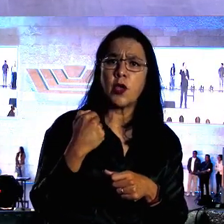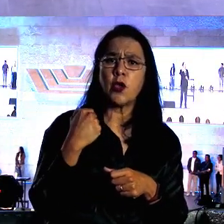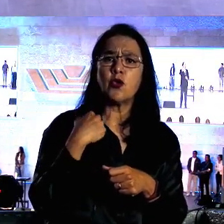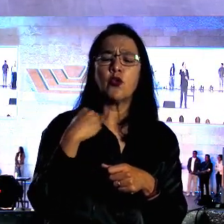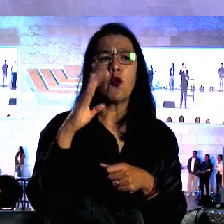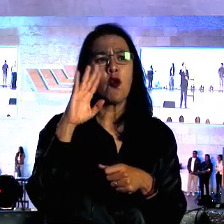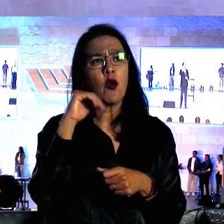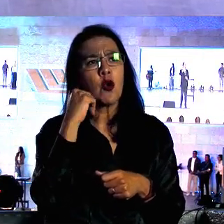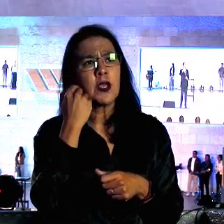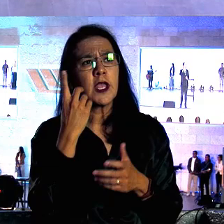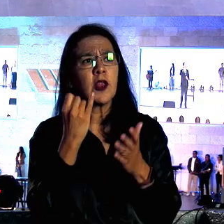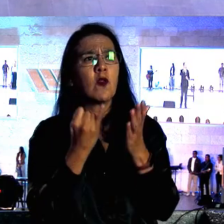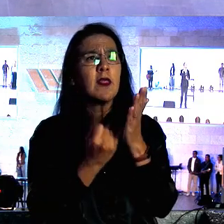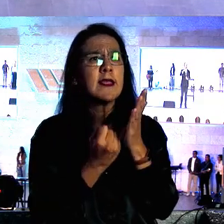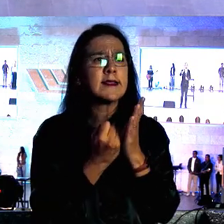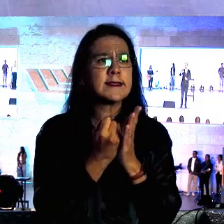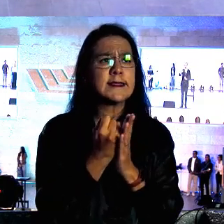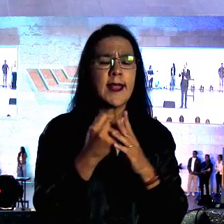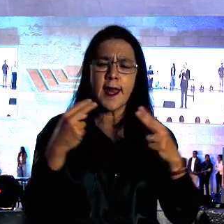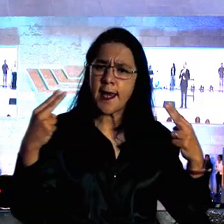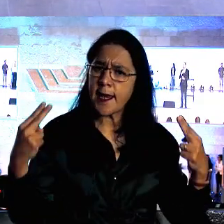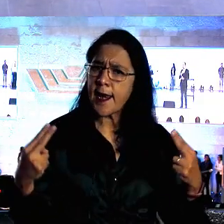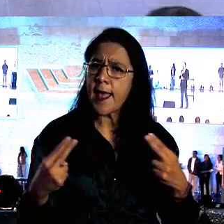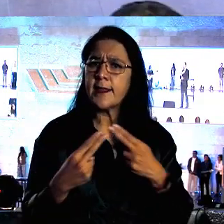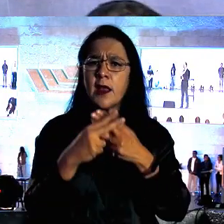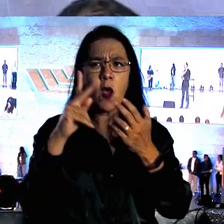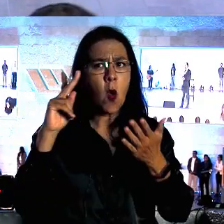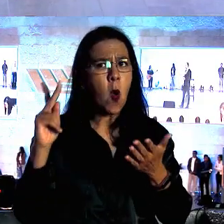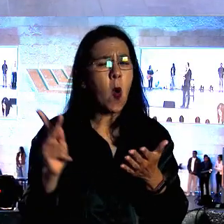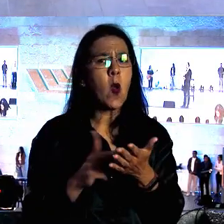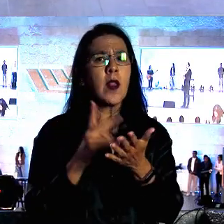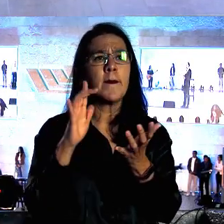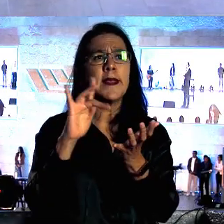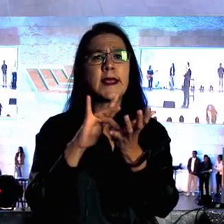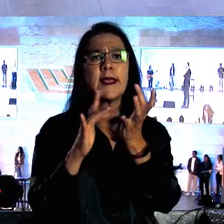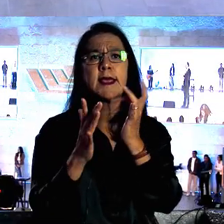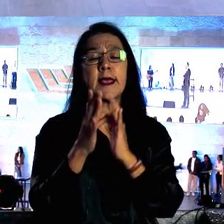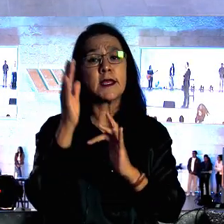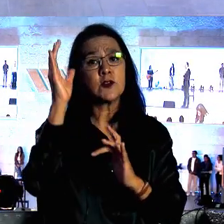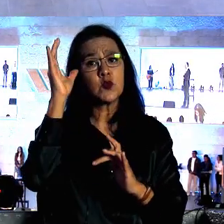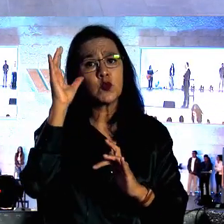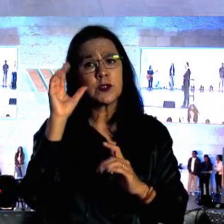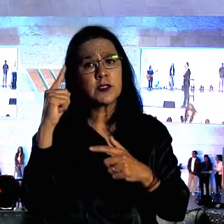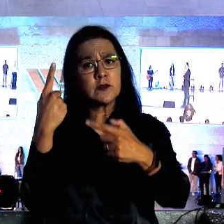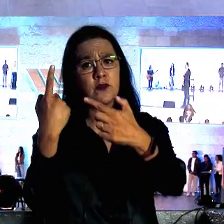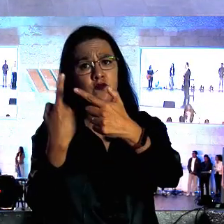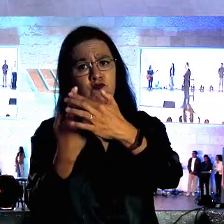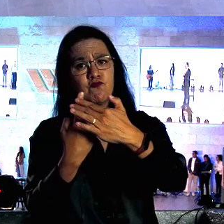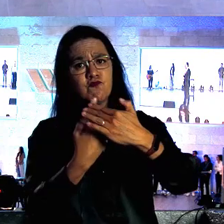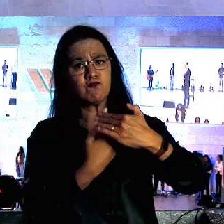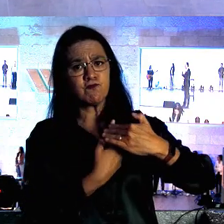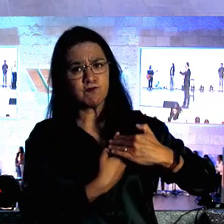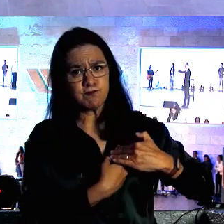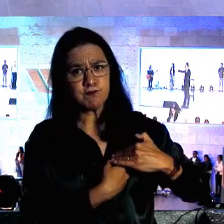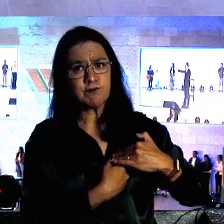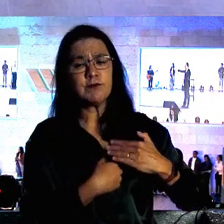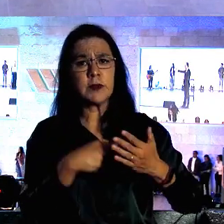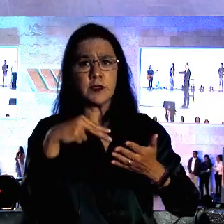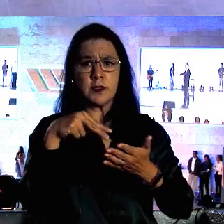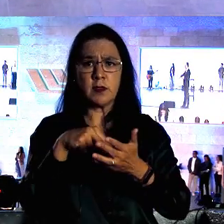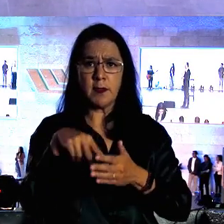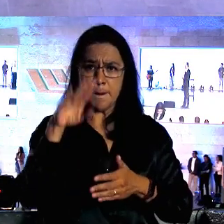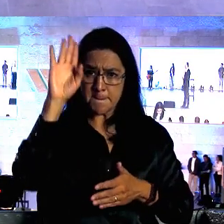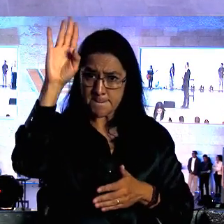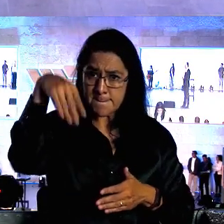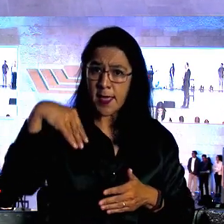decisión de nacer de nuevo que Cristo Jesús entre en mi vida que tal vez venga por el primer se puso de pie un favor más